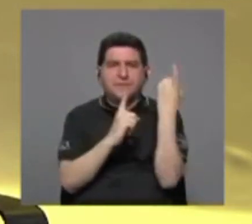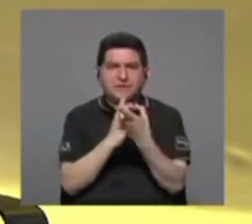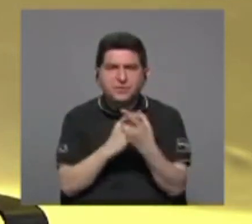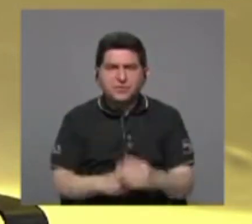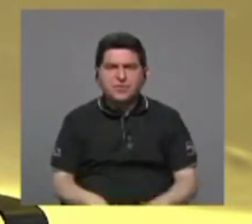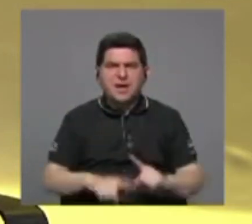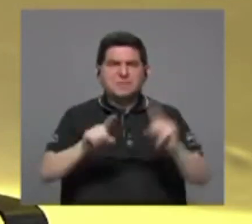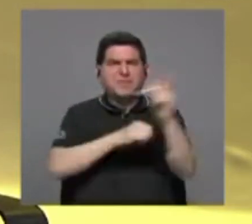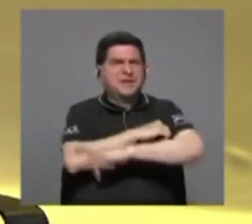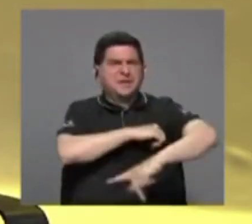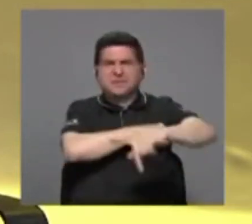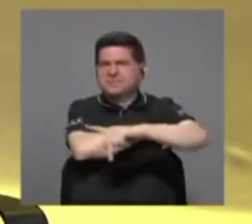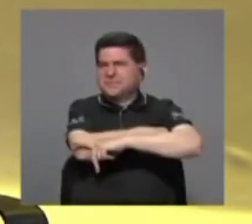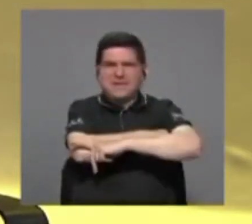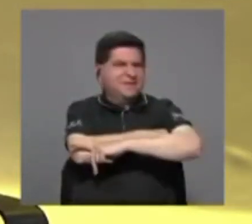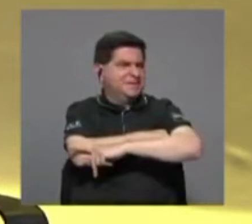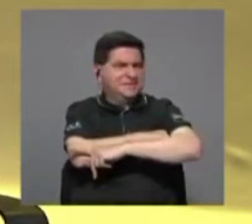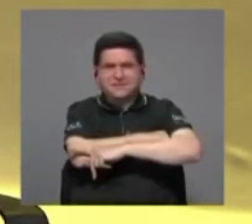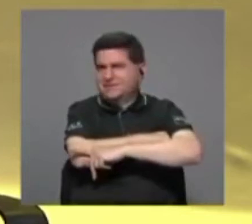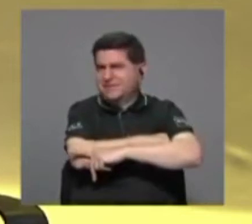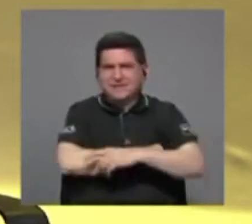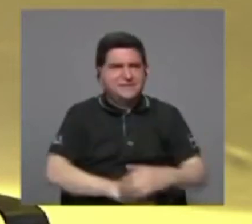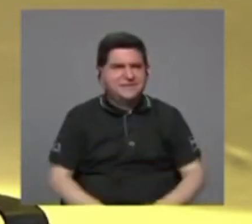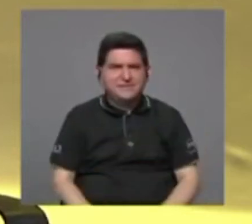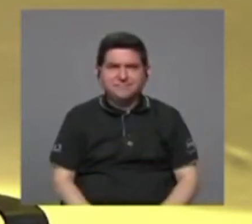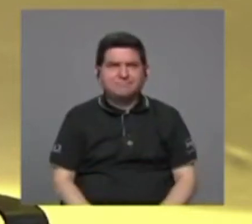algunos países de